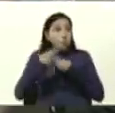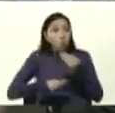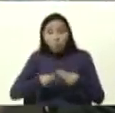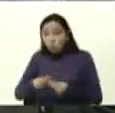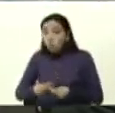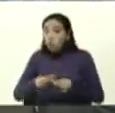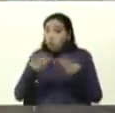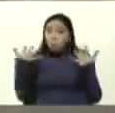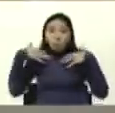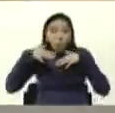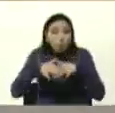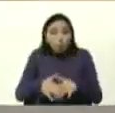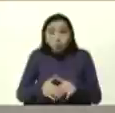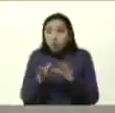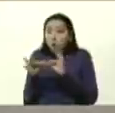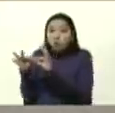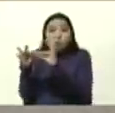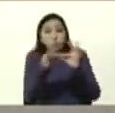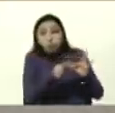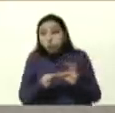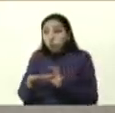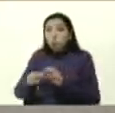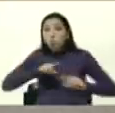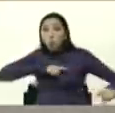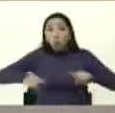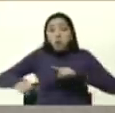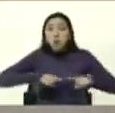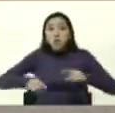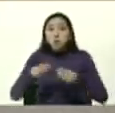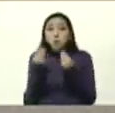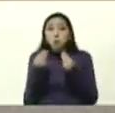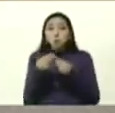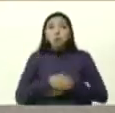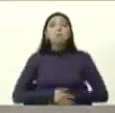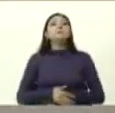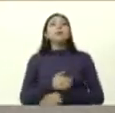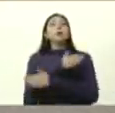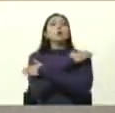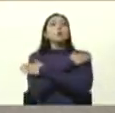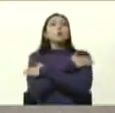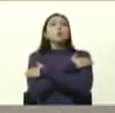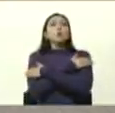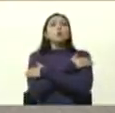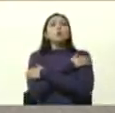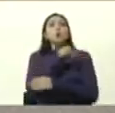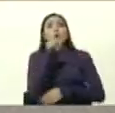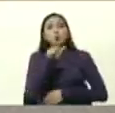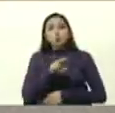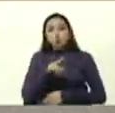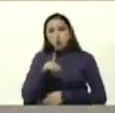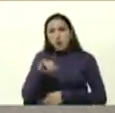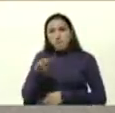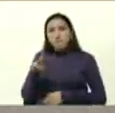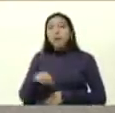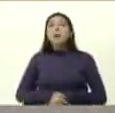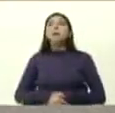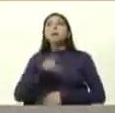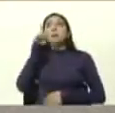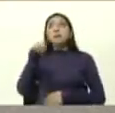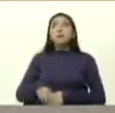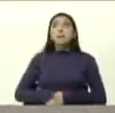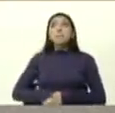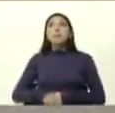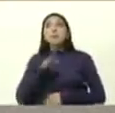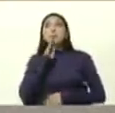en mucha unión, en mucha coordinación. Así que yo felicito a la SUDEBAN, al Banco Central de Venezuela, porque